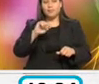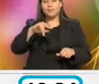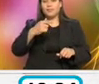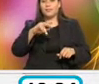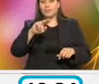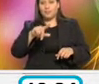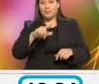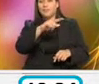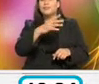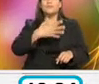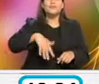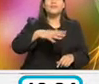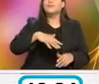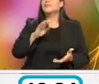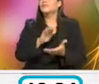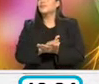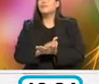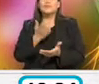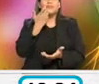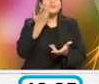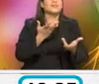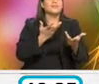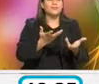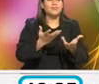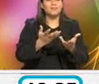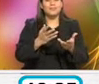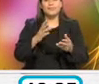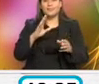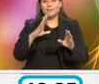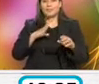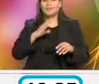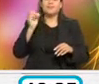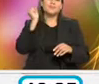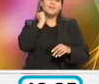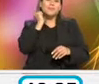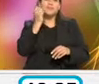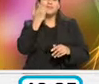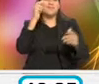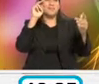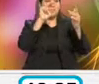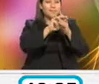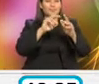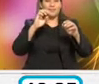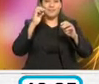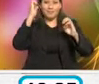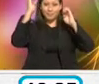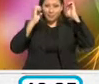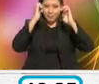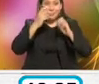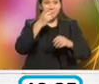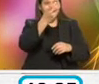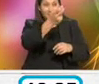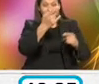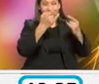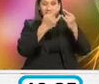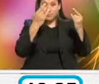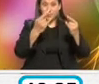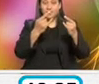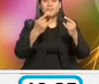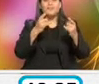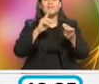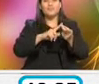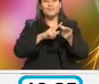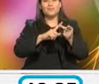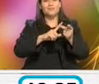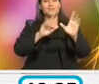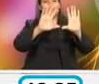que está buscando marido y también hay una conjura de senadores para matar al emperador. Entonces todas estas historias suceden en un tablero